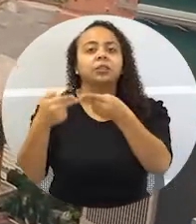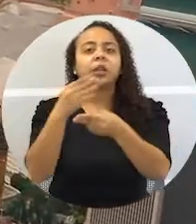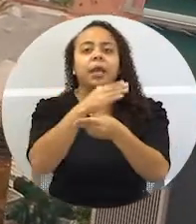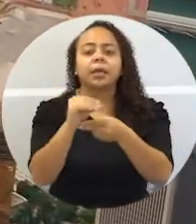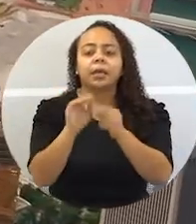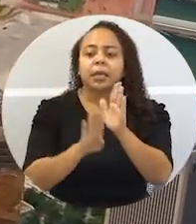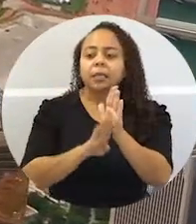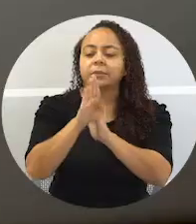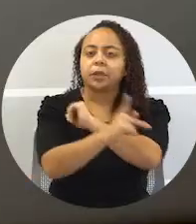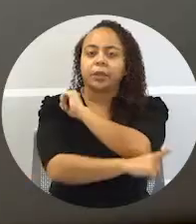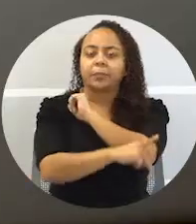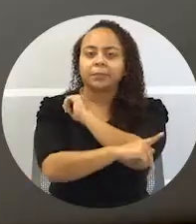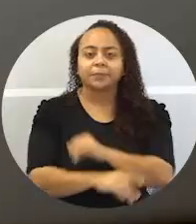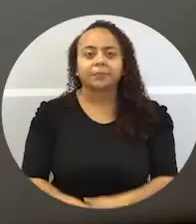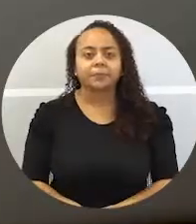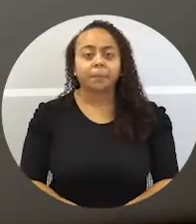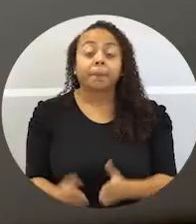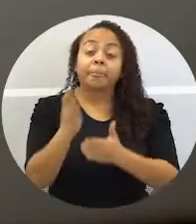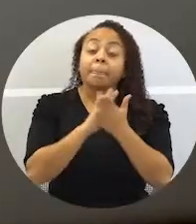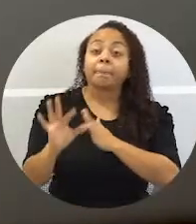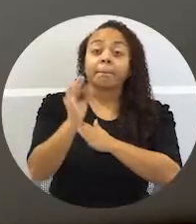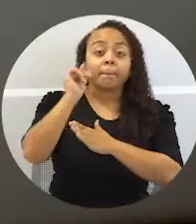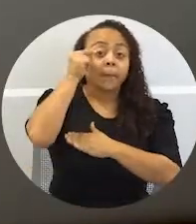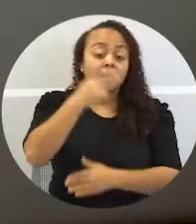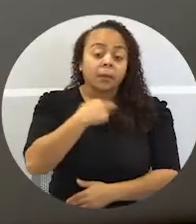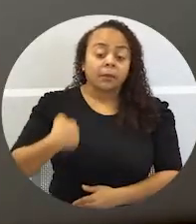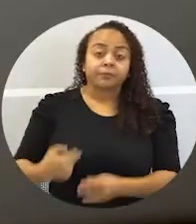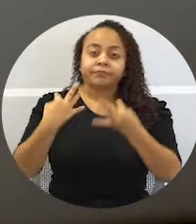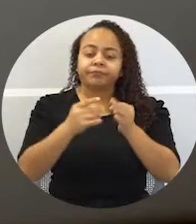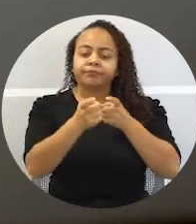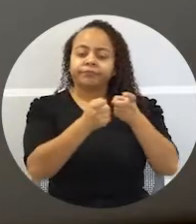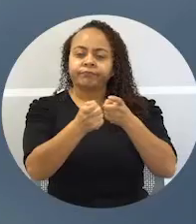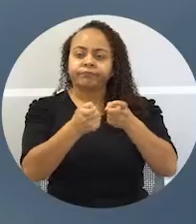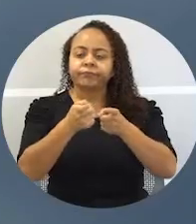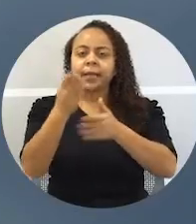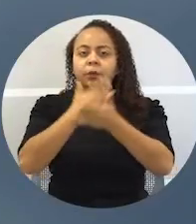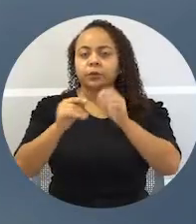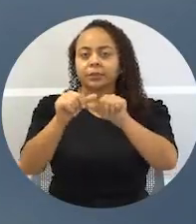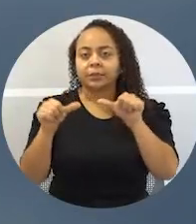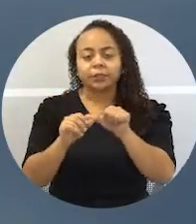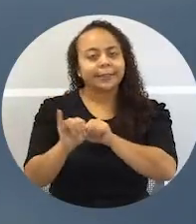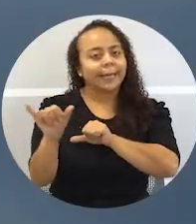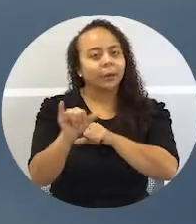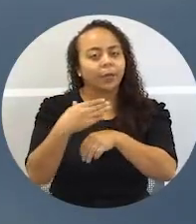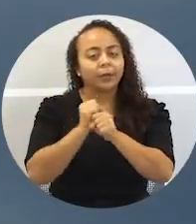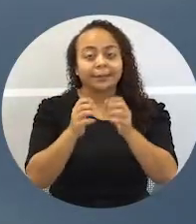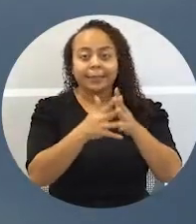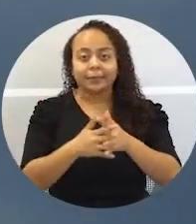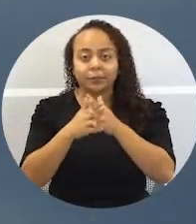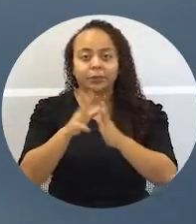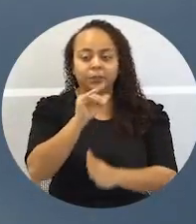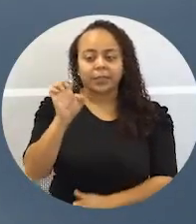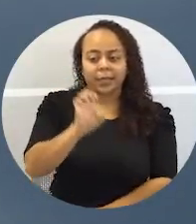de crecimiento del país de cierta forma el gobierno de china está tratando de moderar y regular algunos sectores al igual que lo está haciendo eeuu y europa